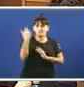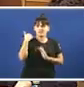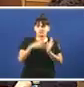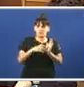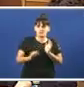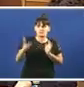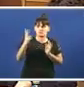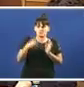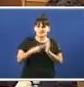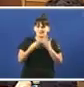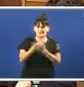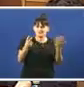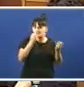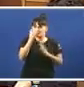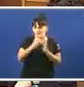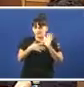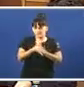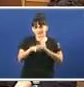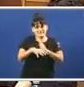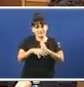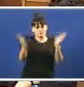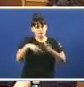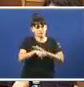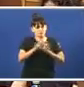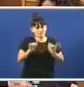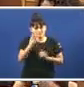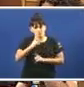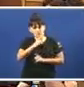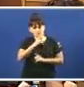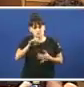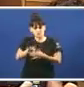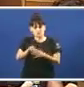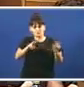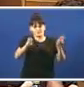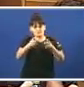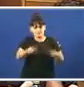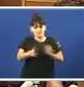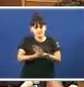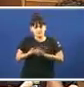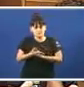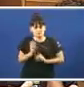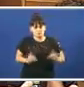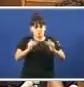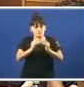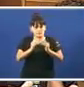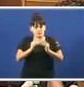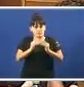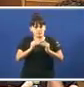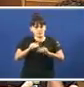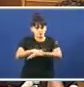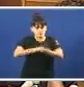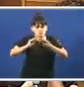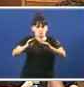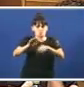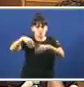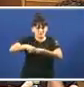2017, o que amosa a falta de recursos e compromiso nas cuestións que teñen que ver co igualdade dos gobernos do Partido Popular.